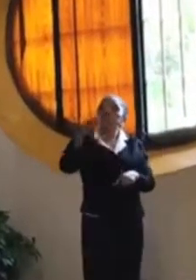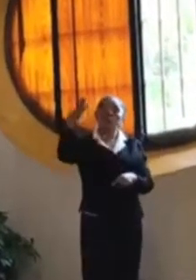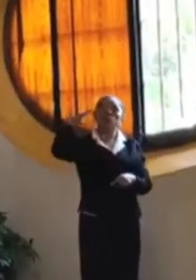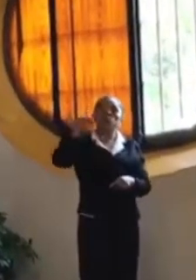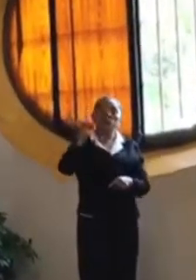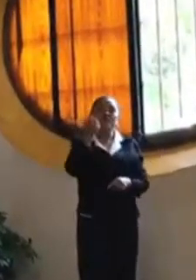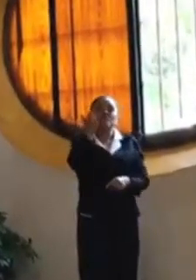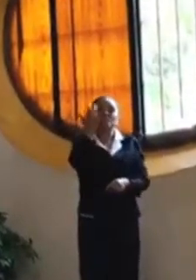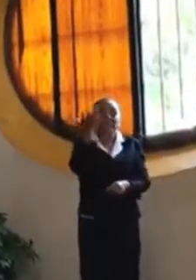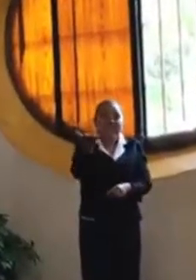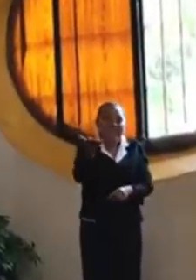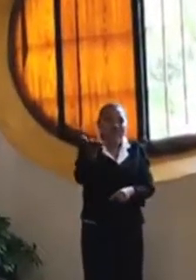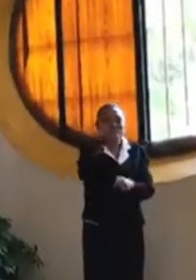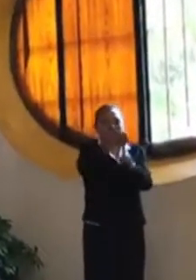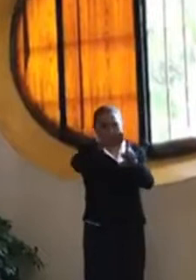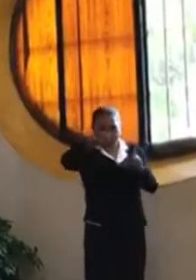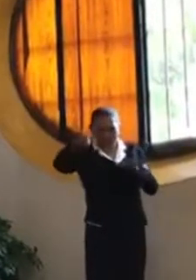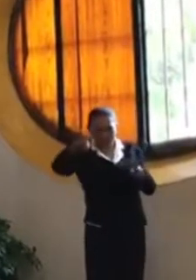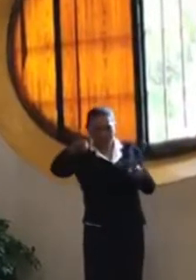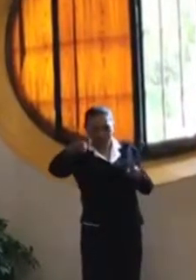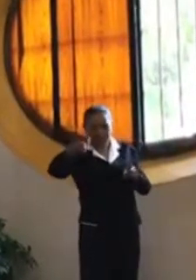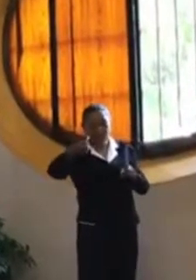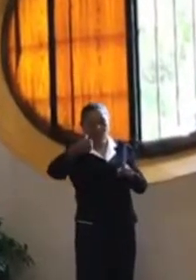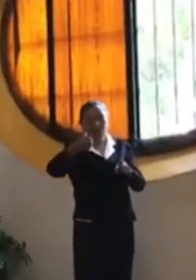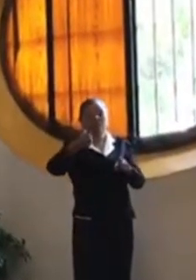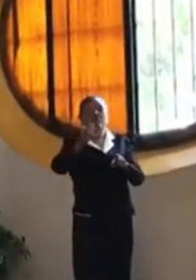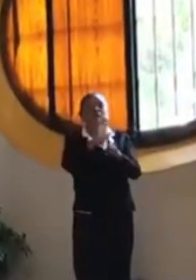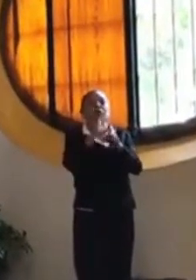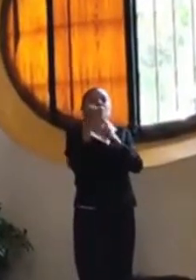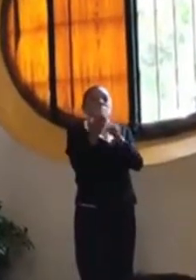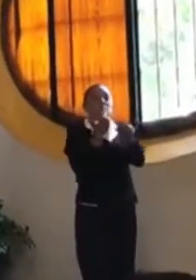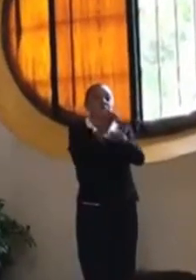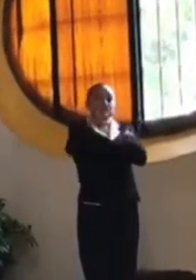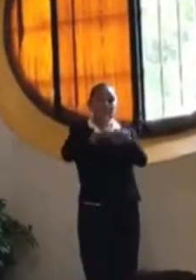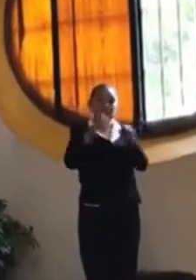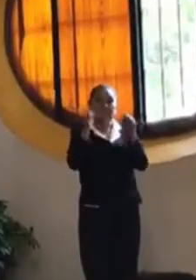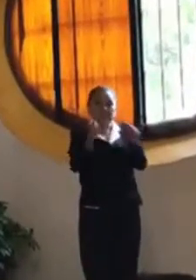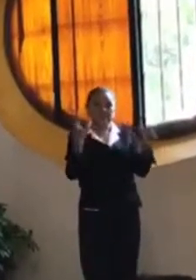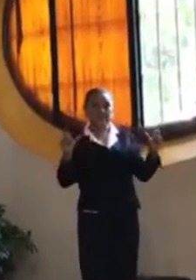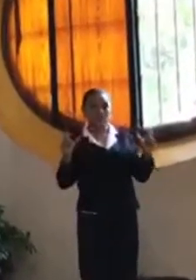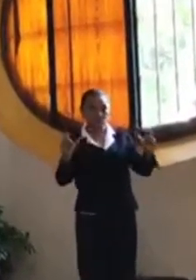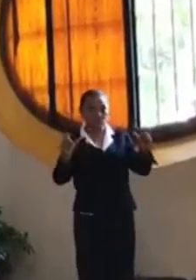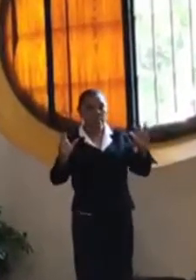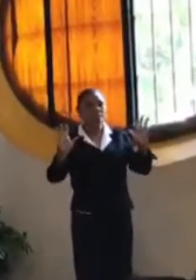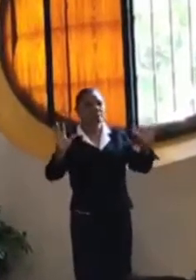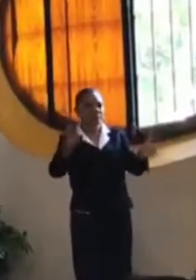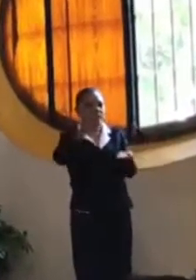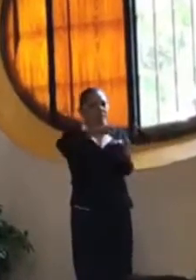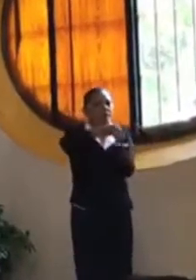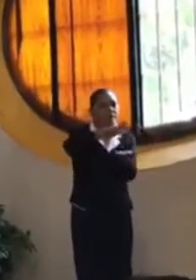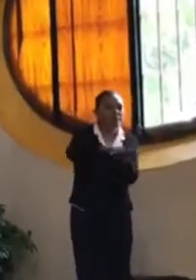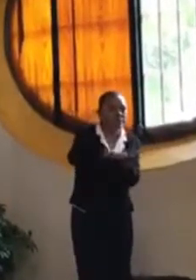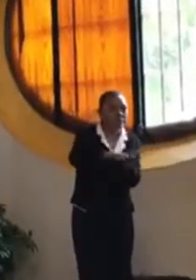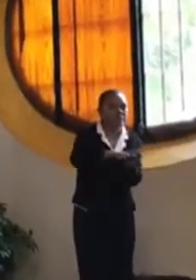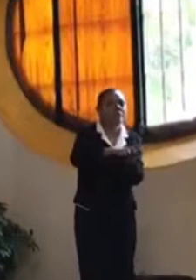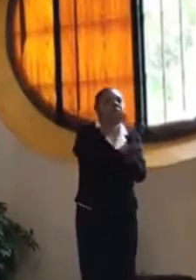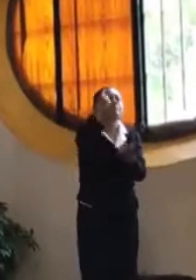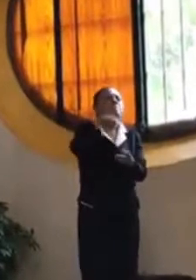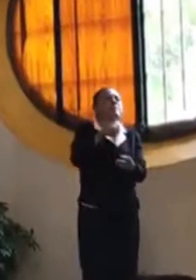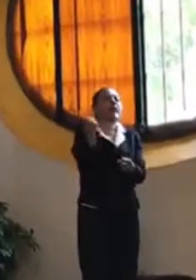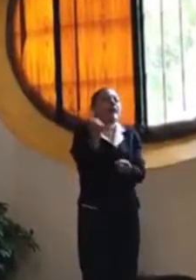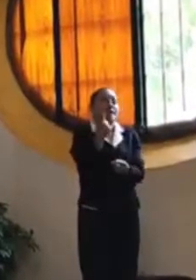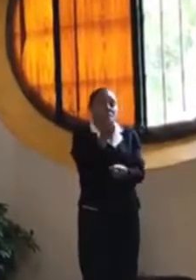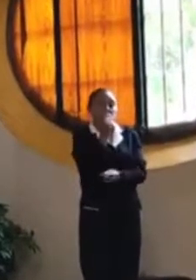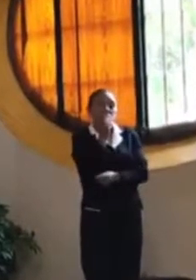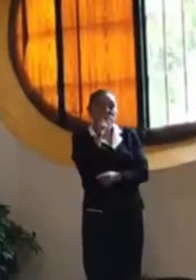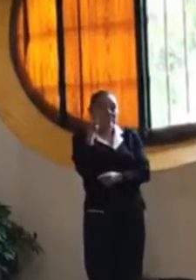la coordinación de la Comisión Estatal de Seguridad establecimos un modelo de custodios certificados,